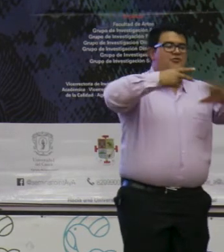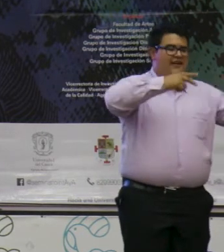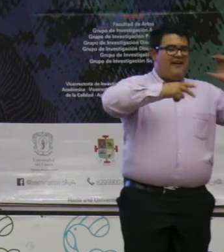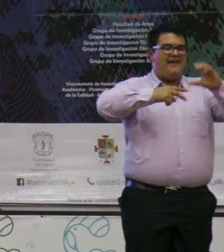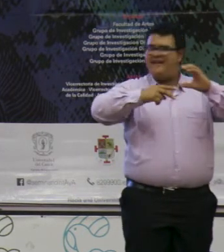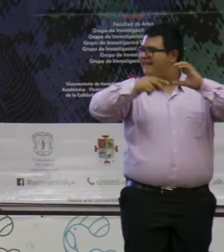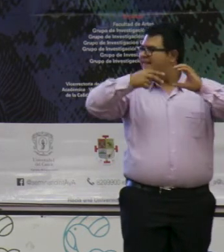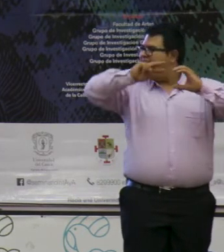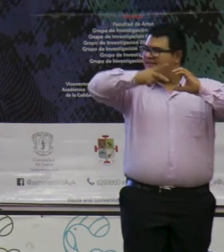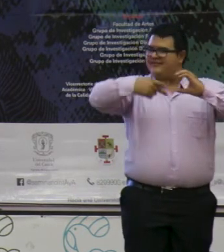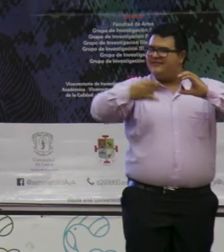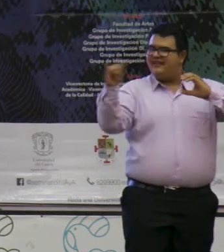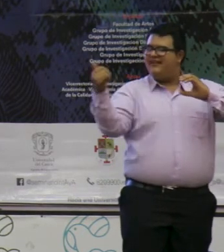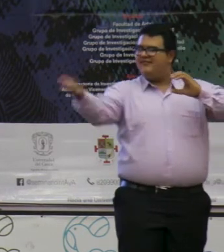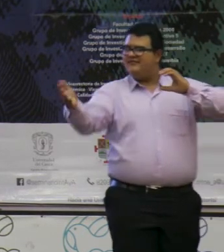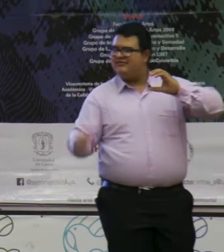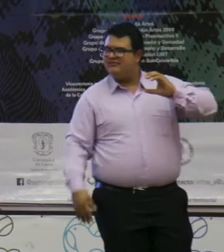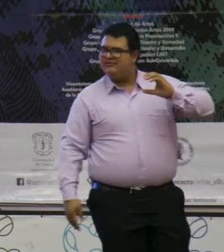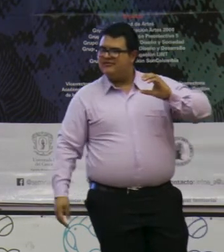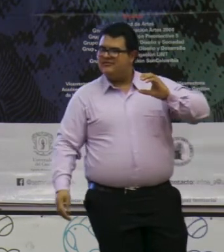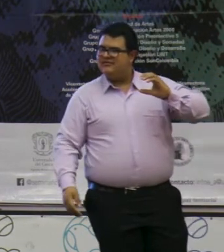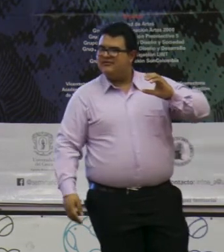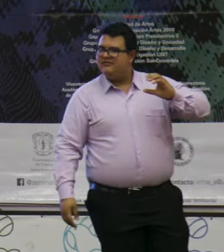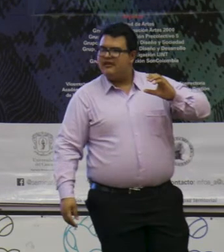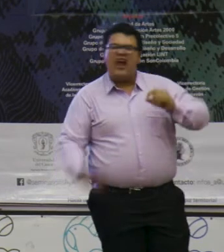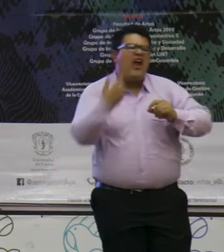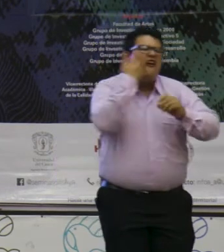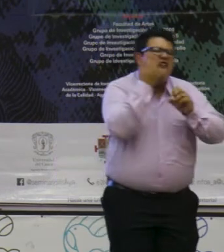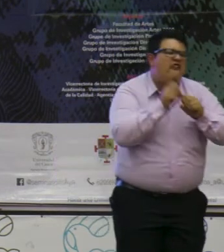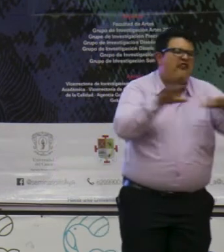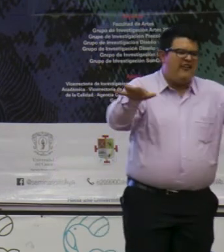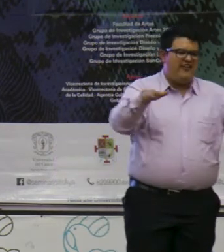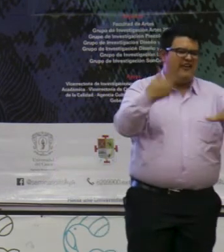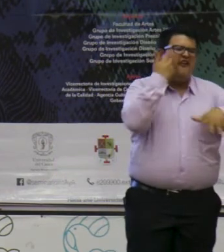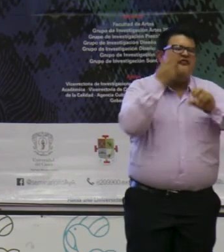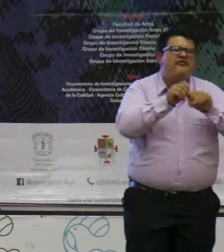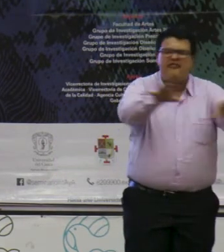aquí alguien ya hizo la tarea ayer, no nos va a soplar la tarea. ¿Cómo? Peste, casi.